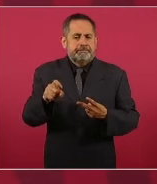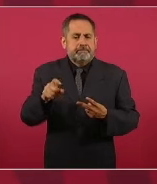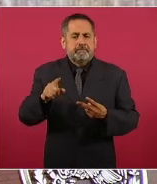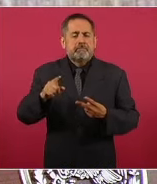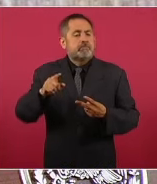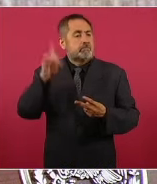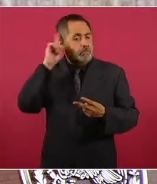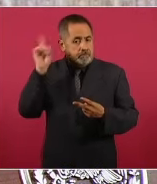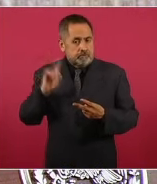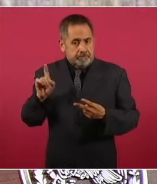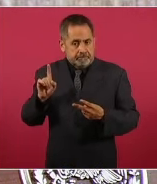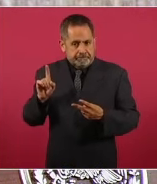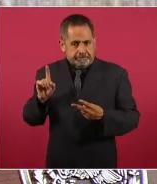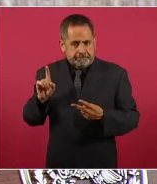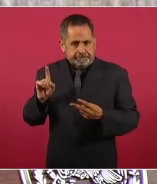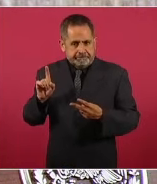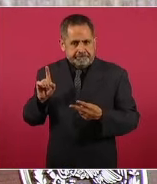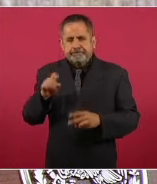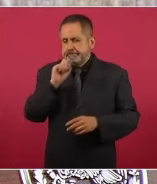de Zacatecas.